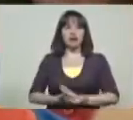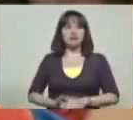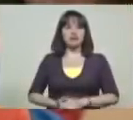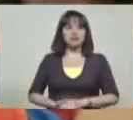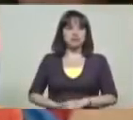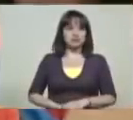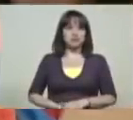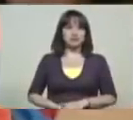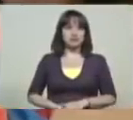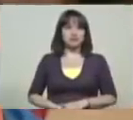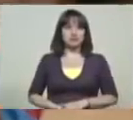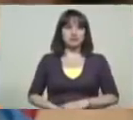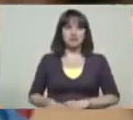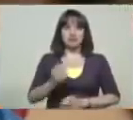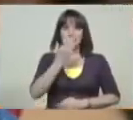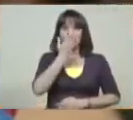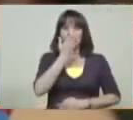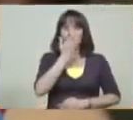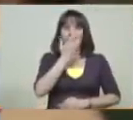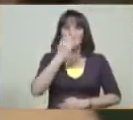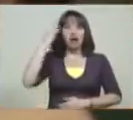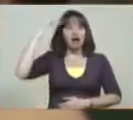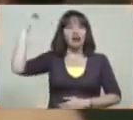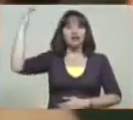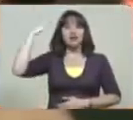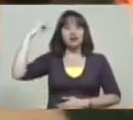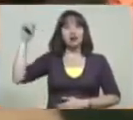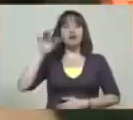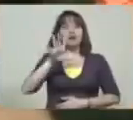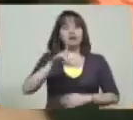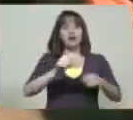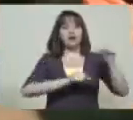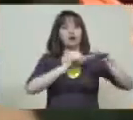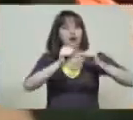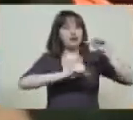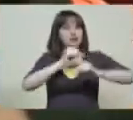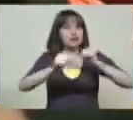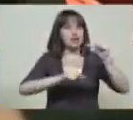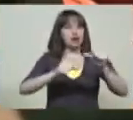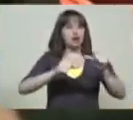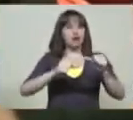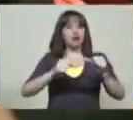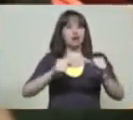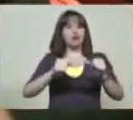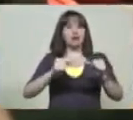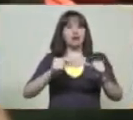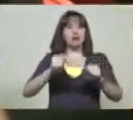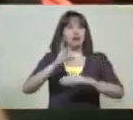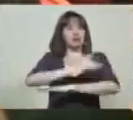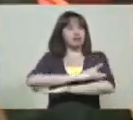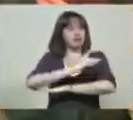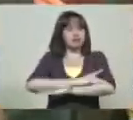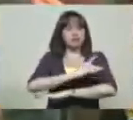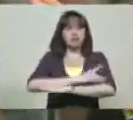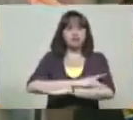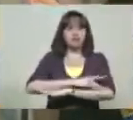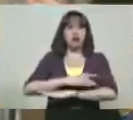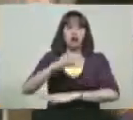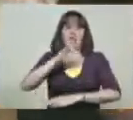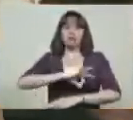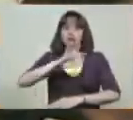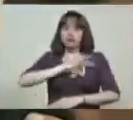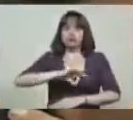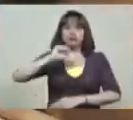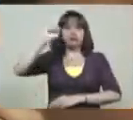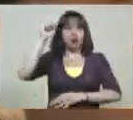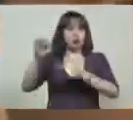patria. Es el sueño de 5 siglos de dignidad, independencia, justicia social.